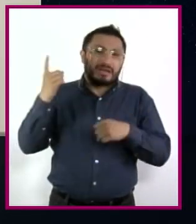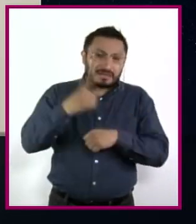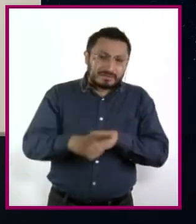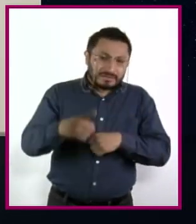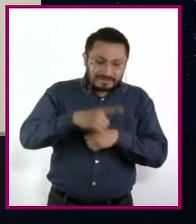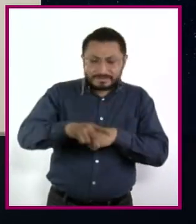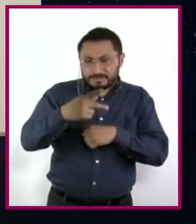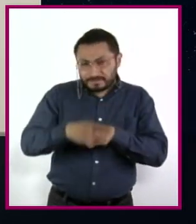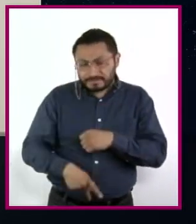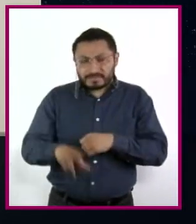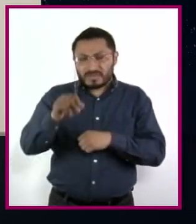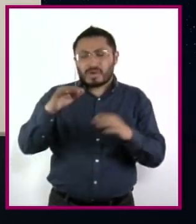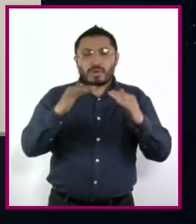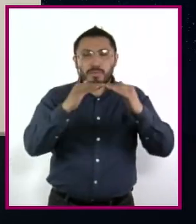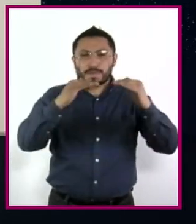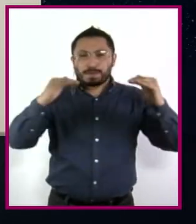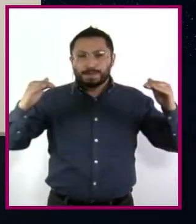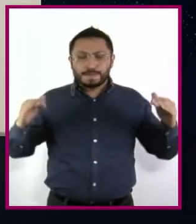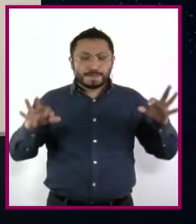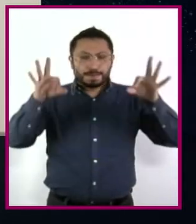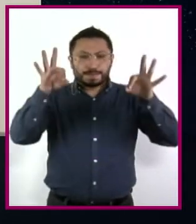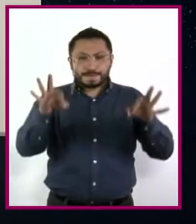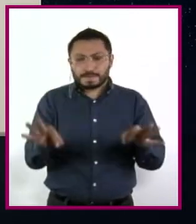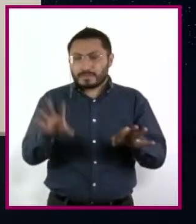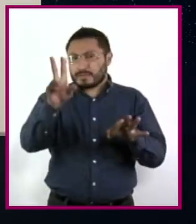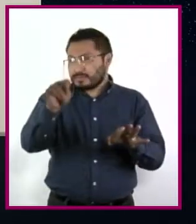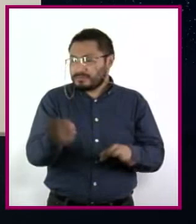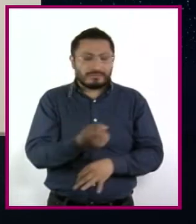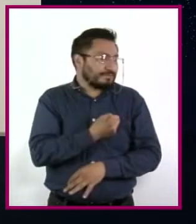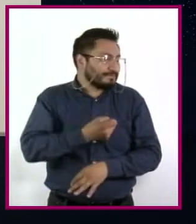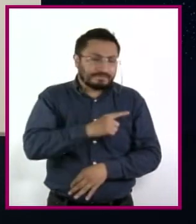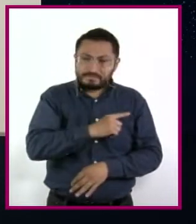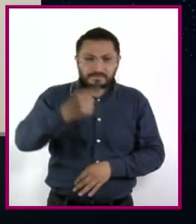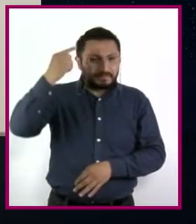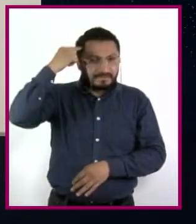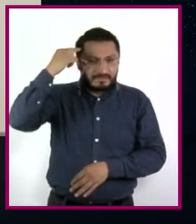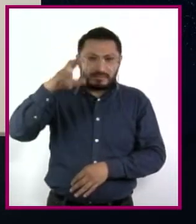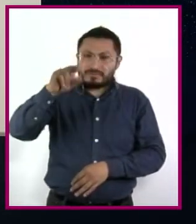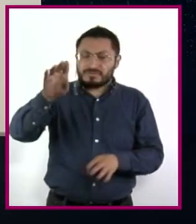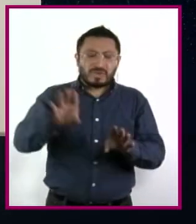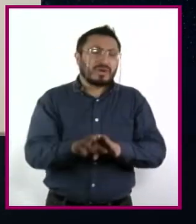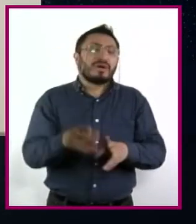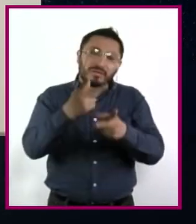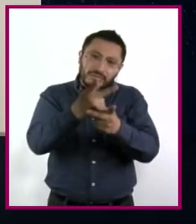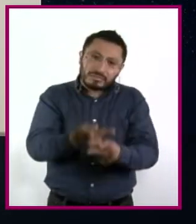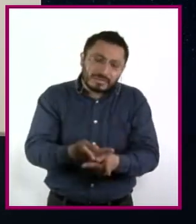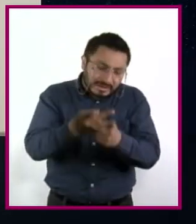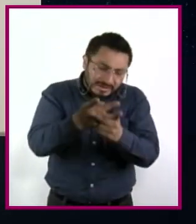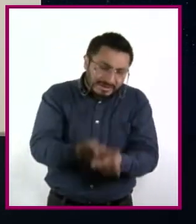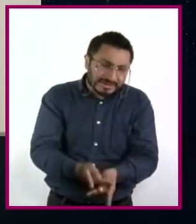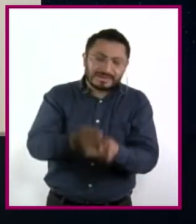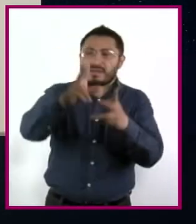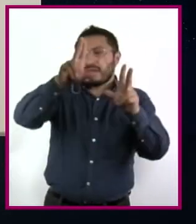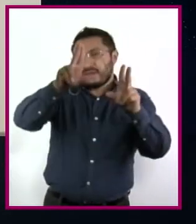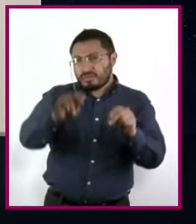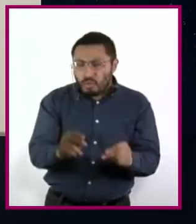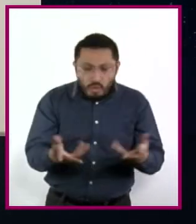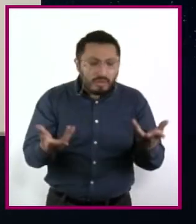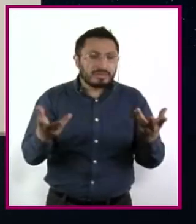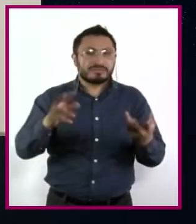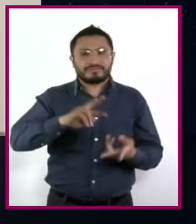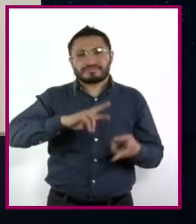no va a haber esa salud mental, no va a repercutir en esa tolerancia a la frustración, va a repercutir en